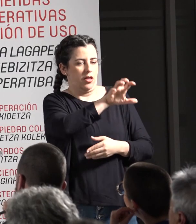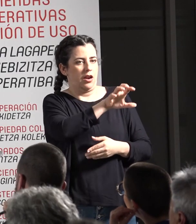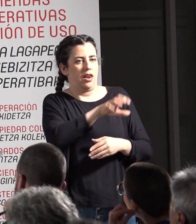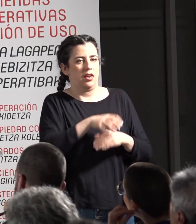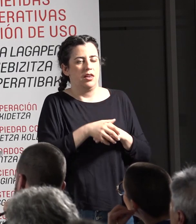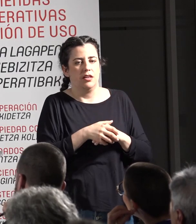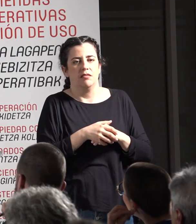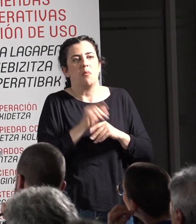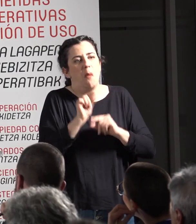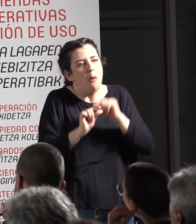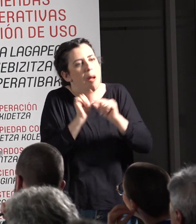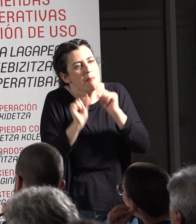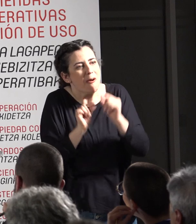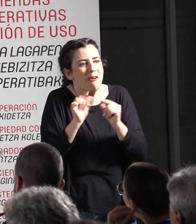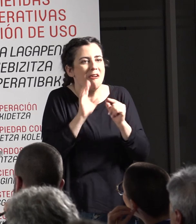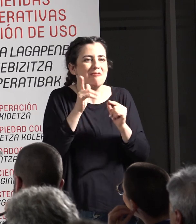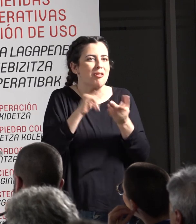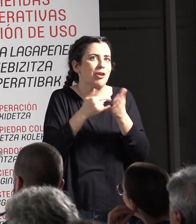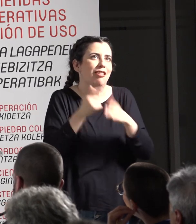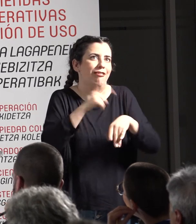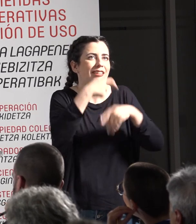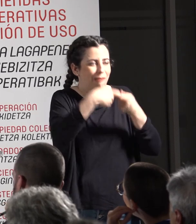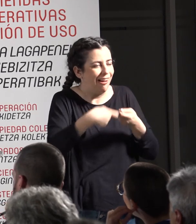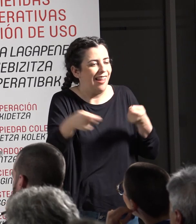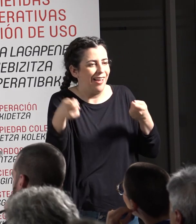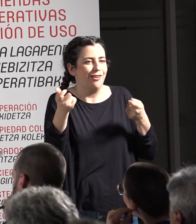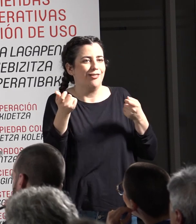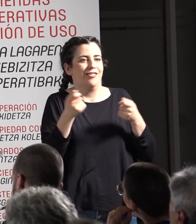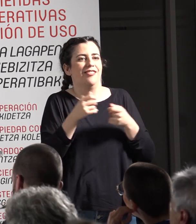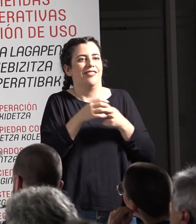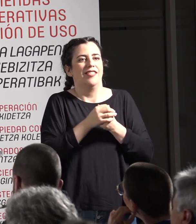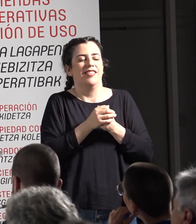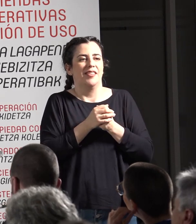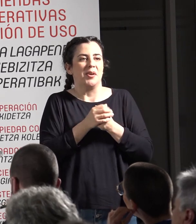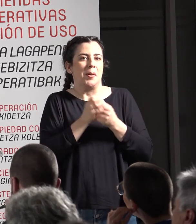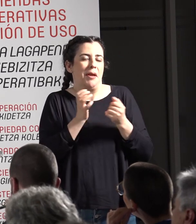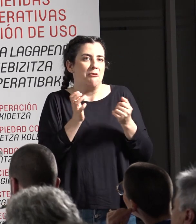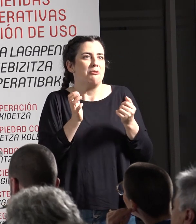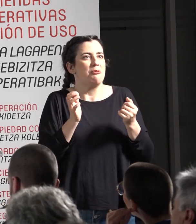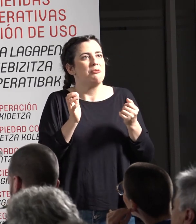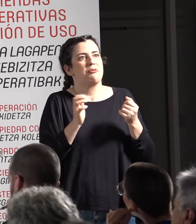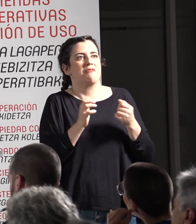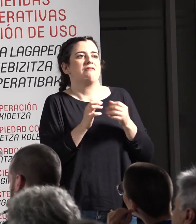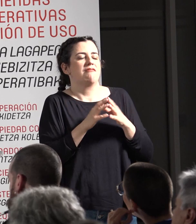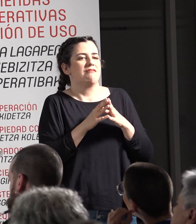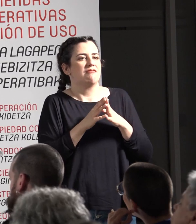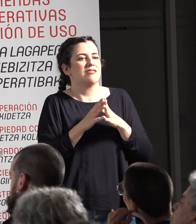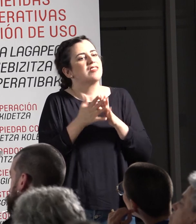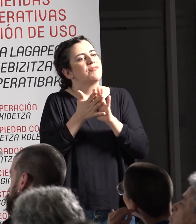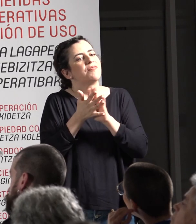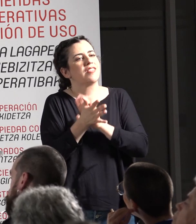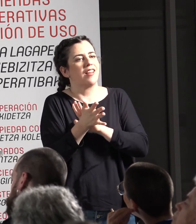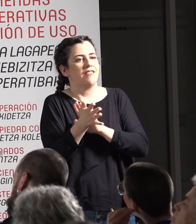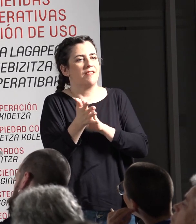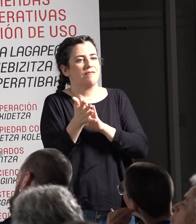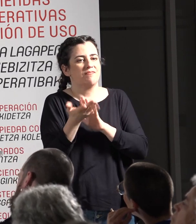que van pasito a pasito porque estos son proyectos largos en el tiempo, pero lo que implica es que hay